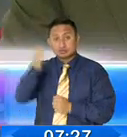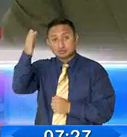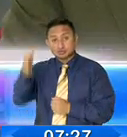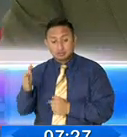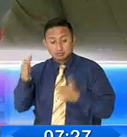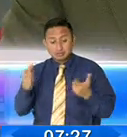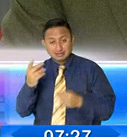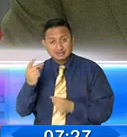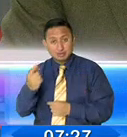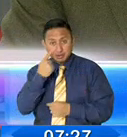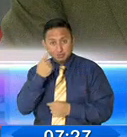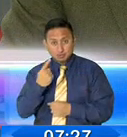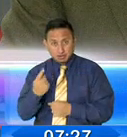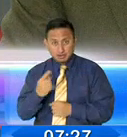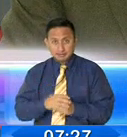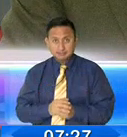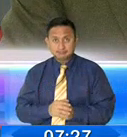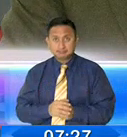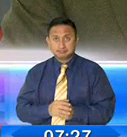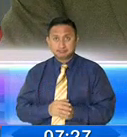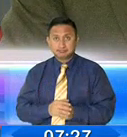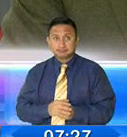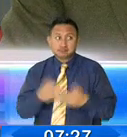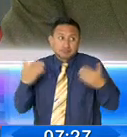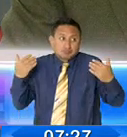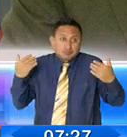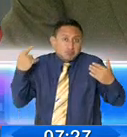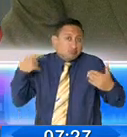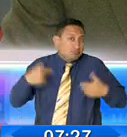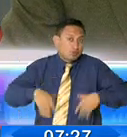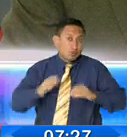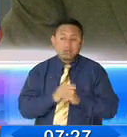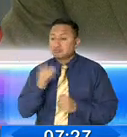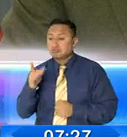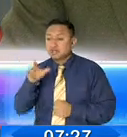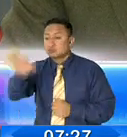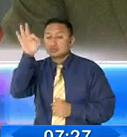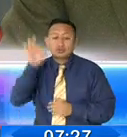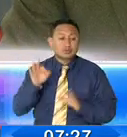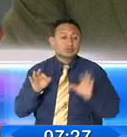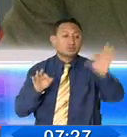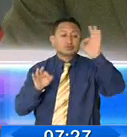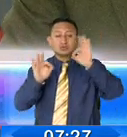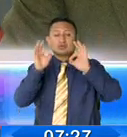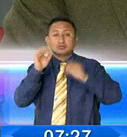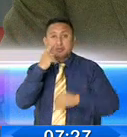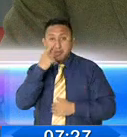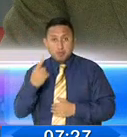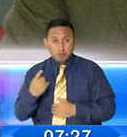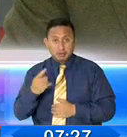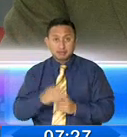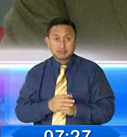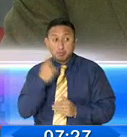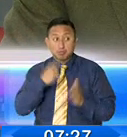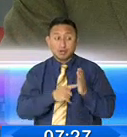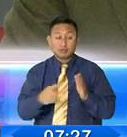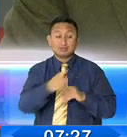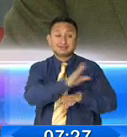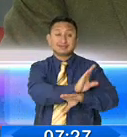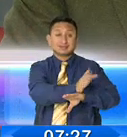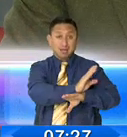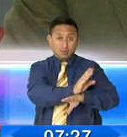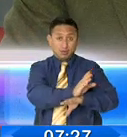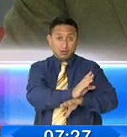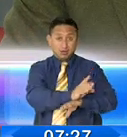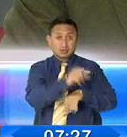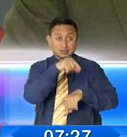de estas variantes. Hacen al azar este caso que del contagio de la persona de Zamora que está en Loja, es un hallazgo